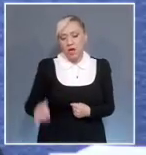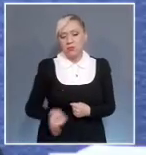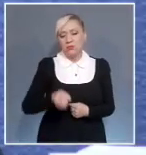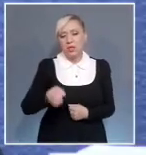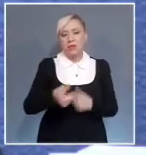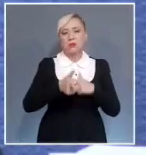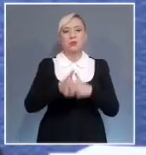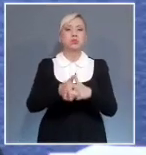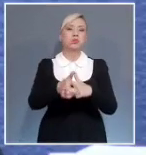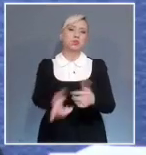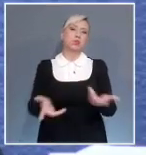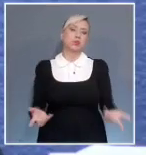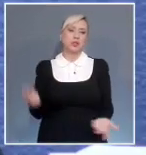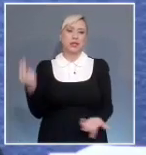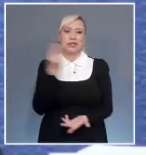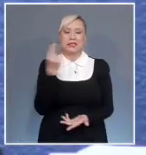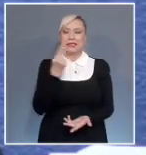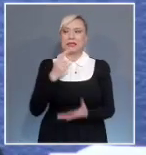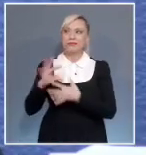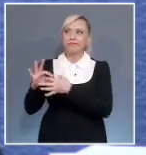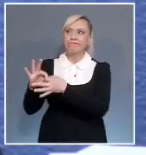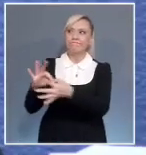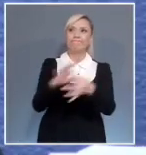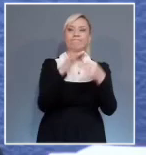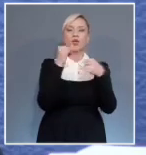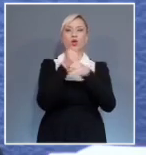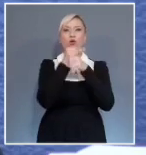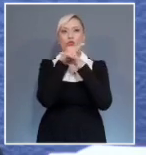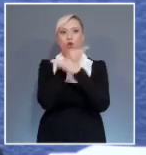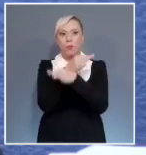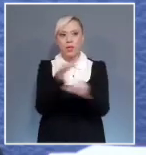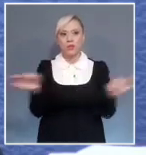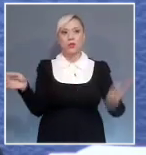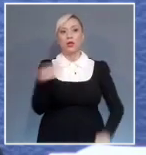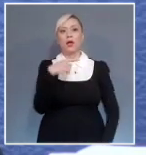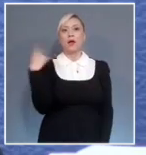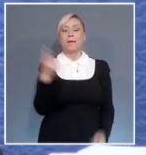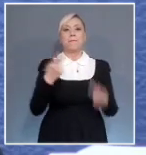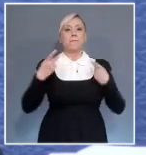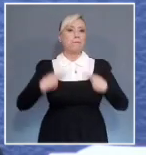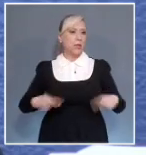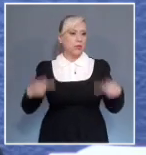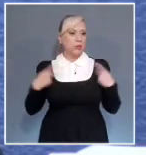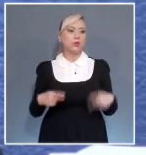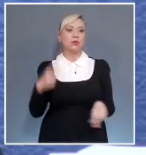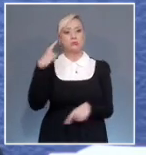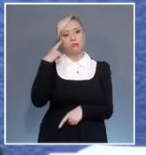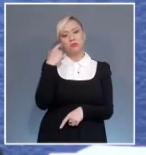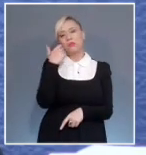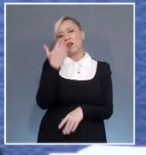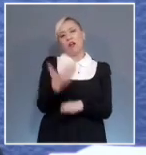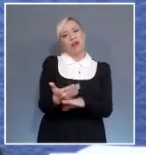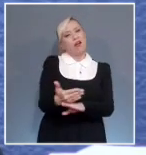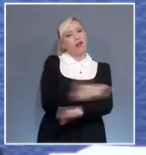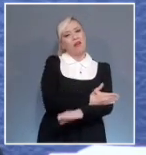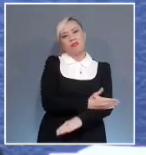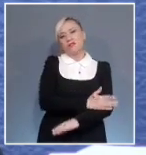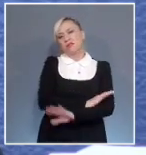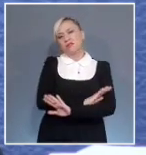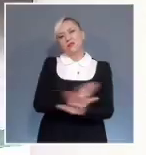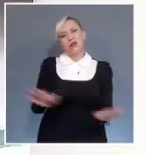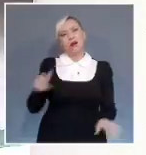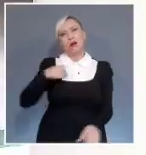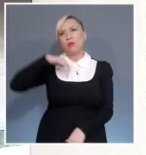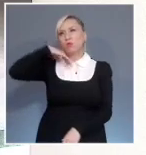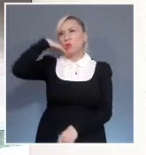una red de información para que las personas sepan que existe una voluntad anticipada y que son capaces y pueden